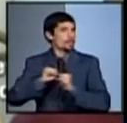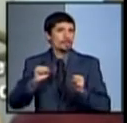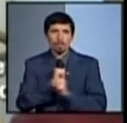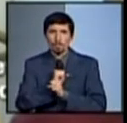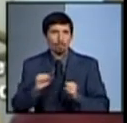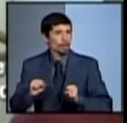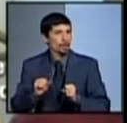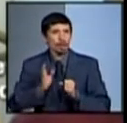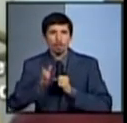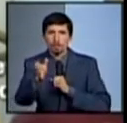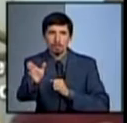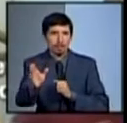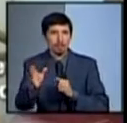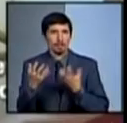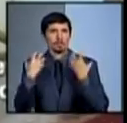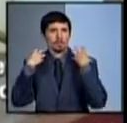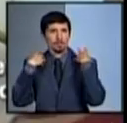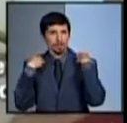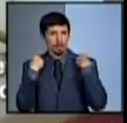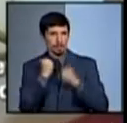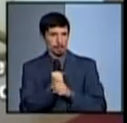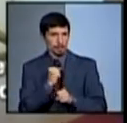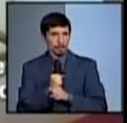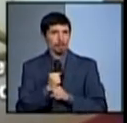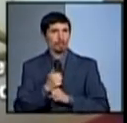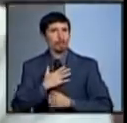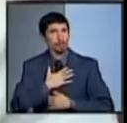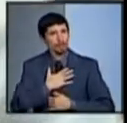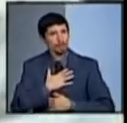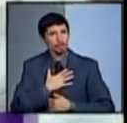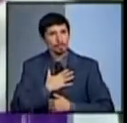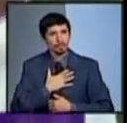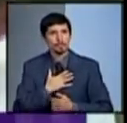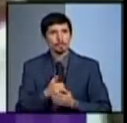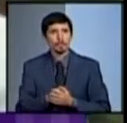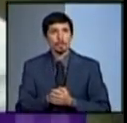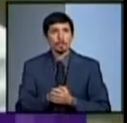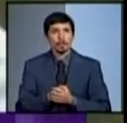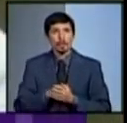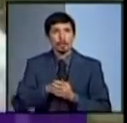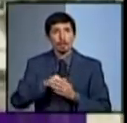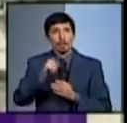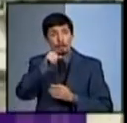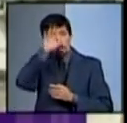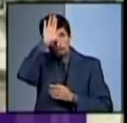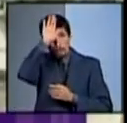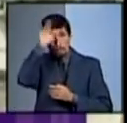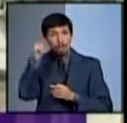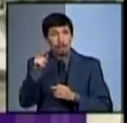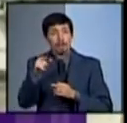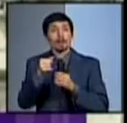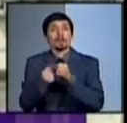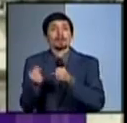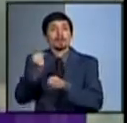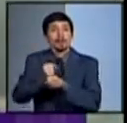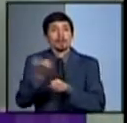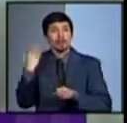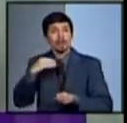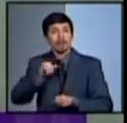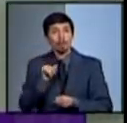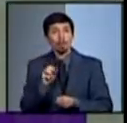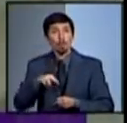incapacitate miam administrar mi comisum bene administrandum. Benedicto XVI sucedió a Juan Pablo II